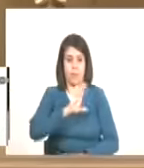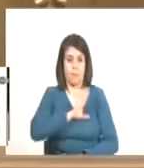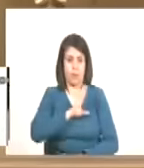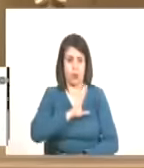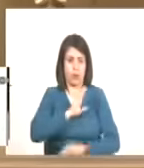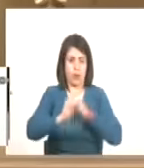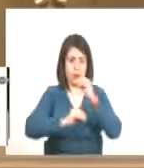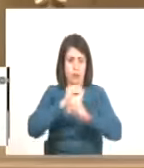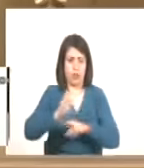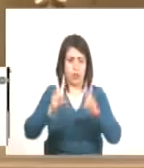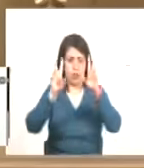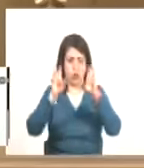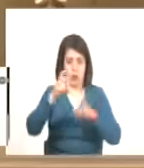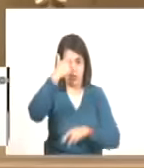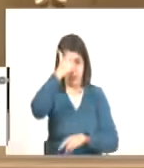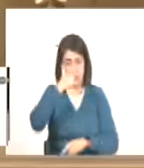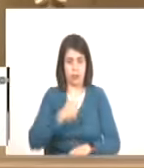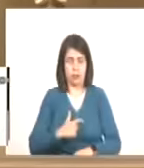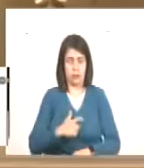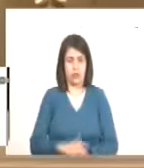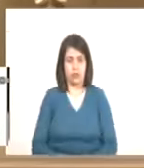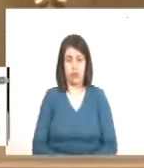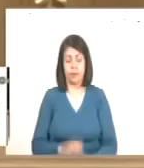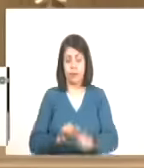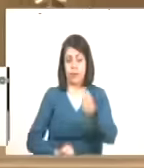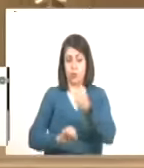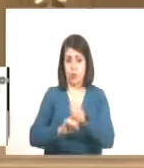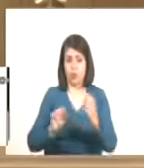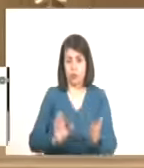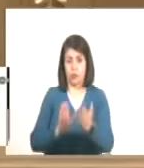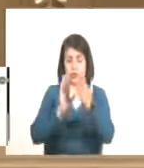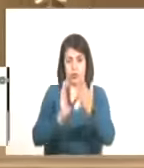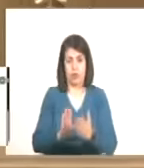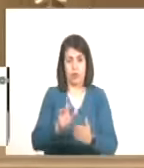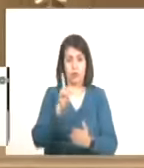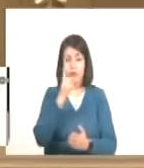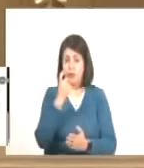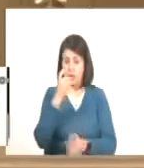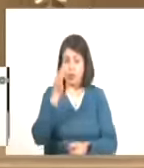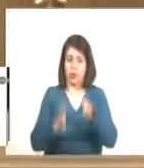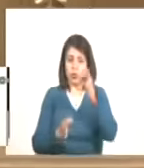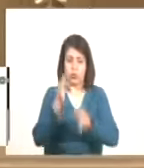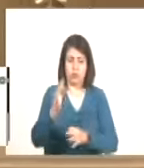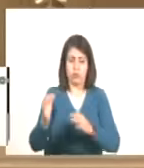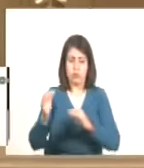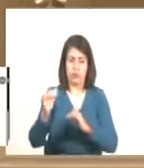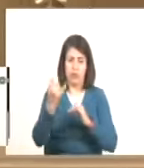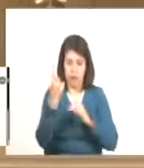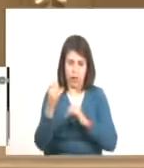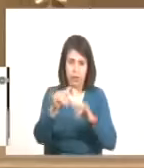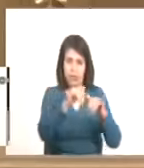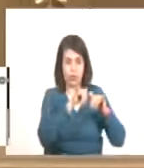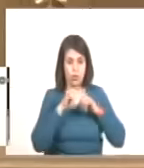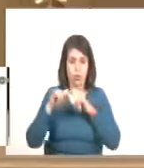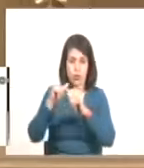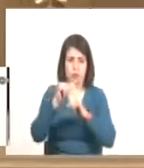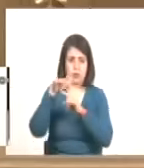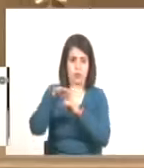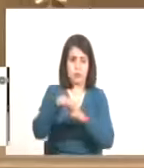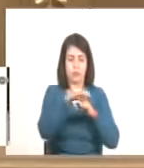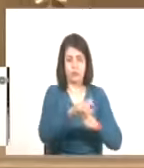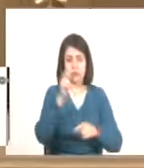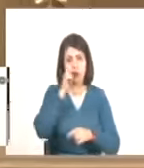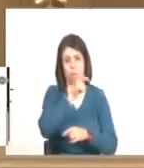la construcción de un nuevo ser, a favor de afrontar la injusticia, la desigualdad y la opresión hacia los